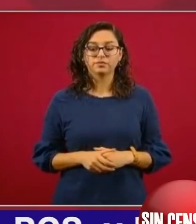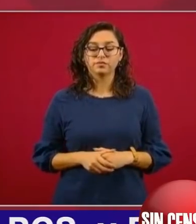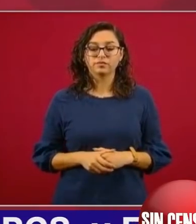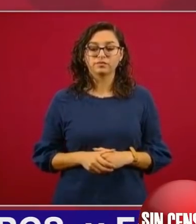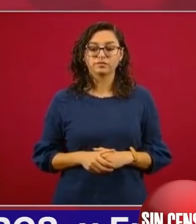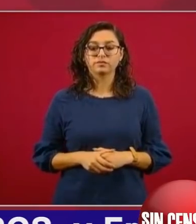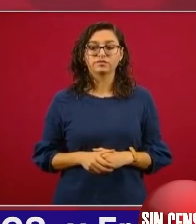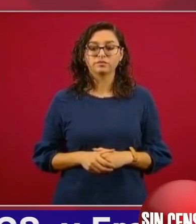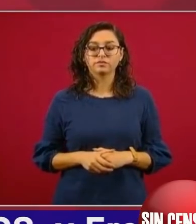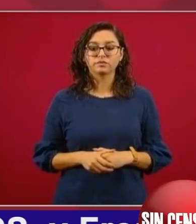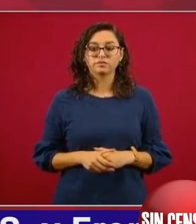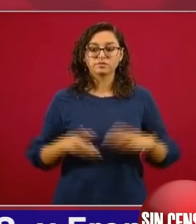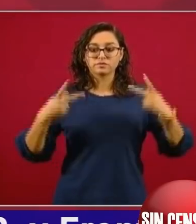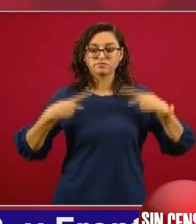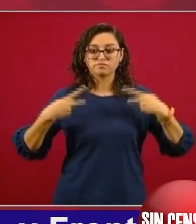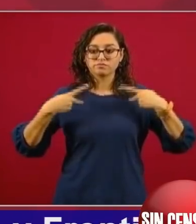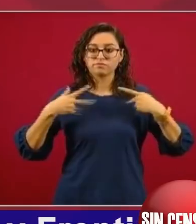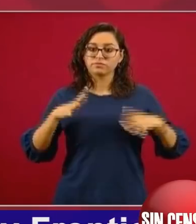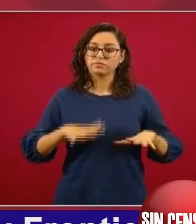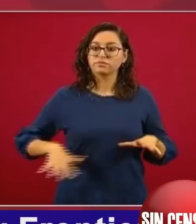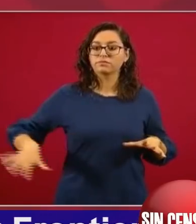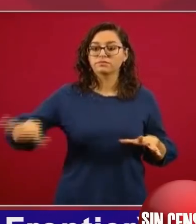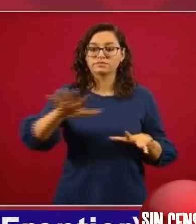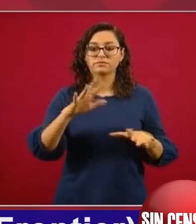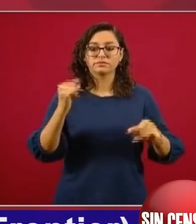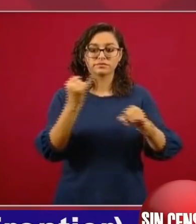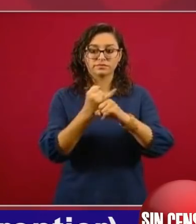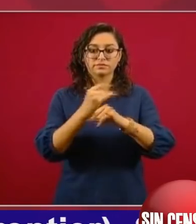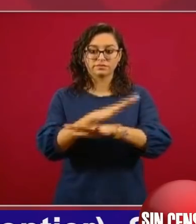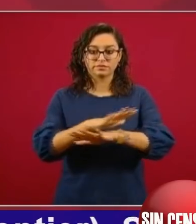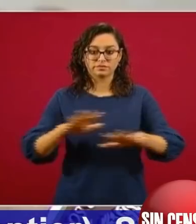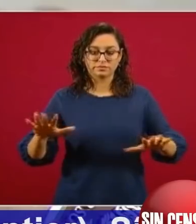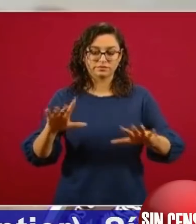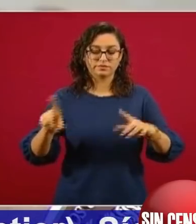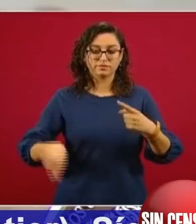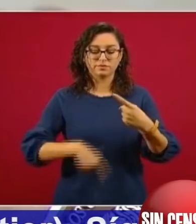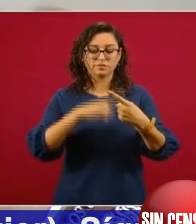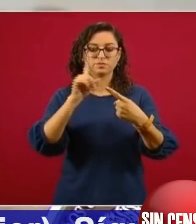para informar al pueblo de México. Primero,